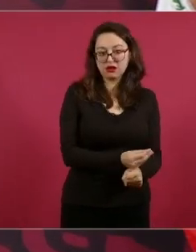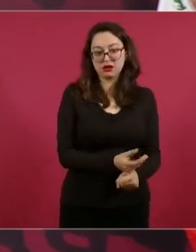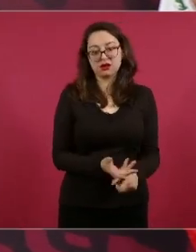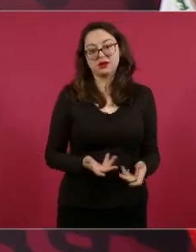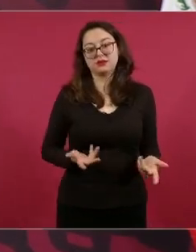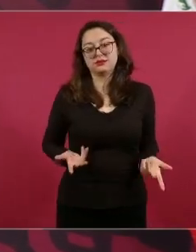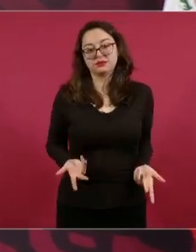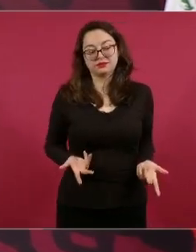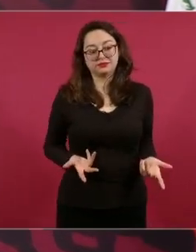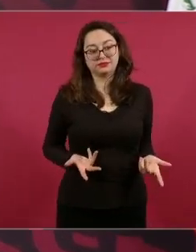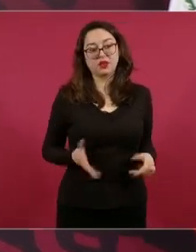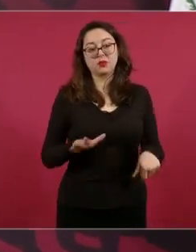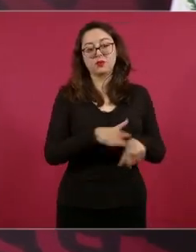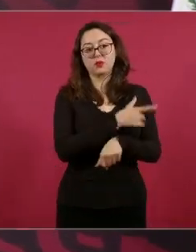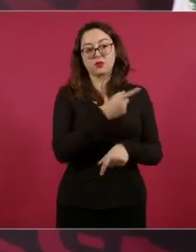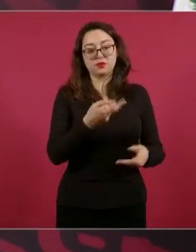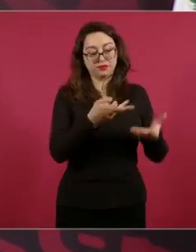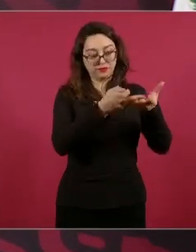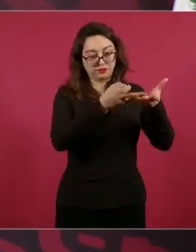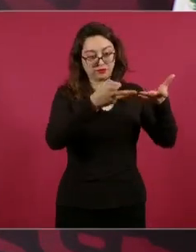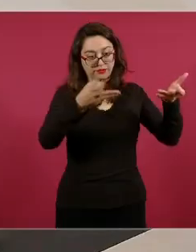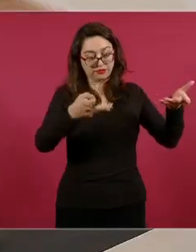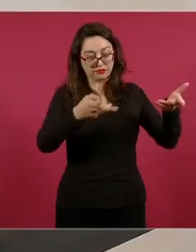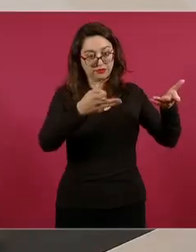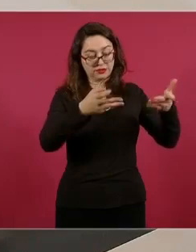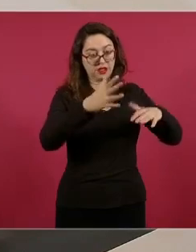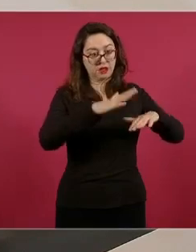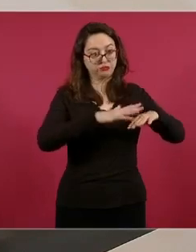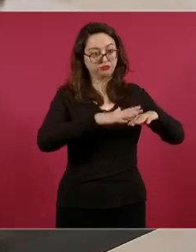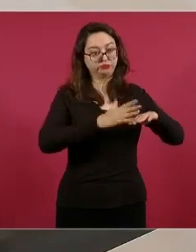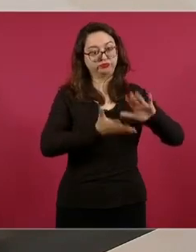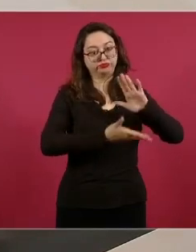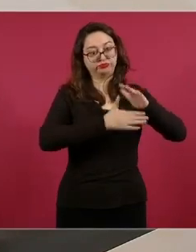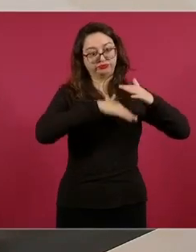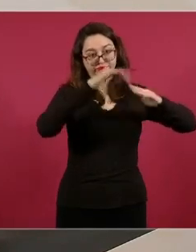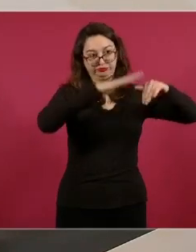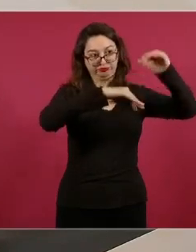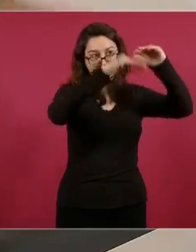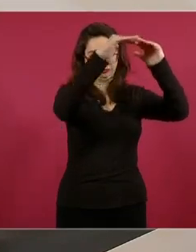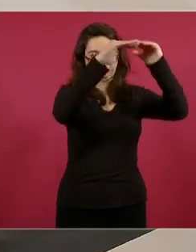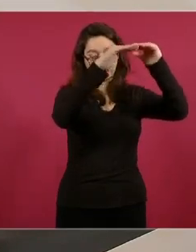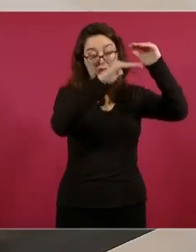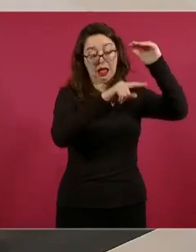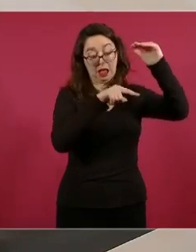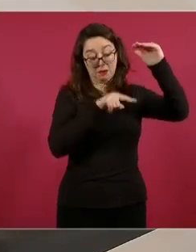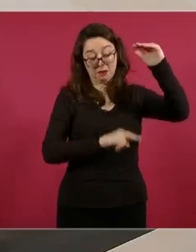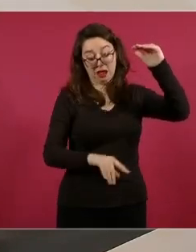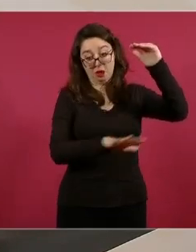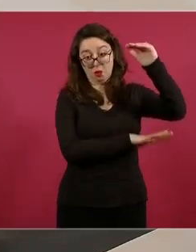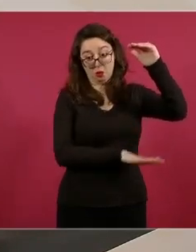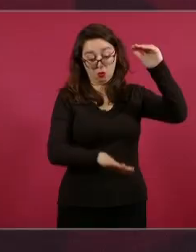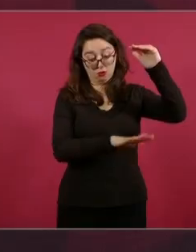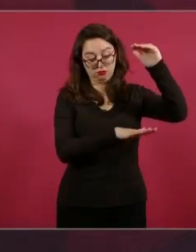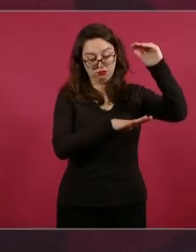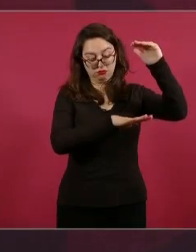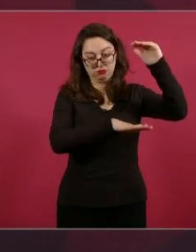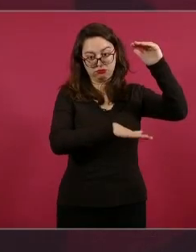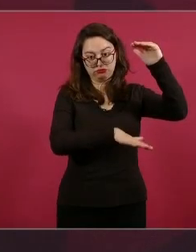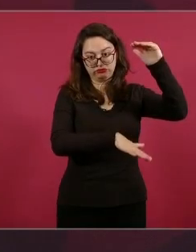un relleno por el hundimiento, porque se estaba hundiendo